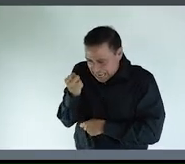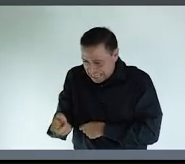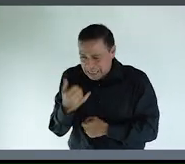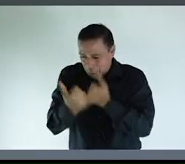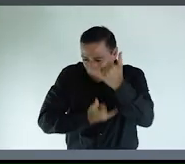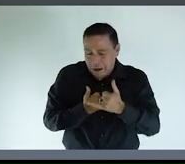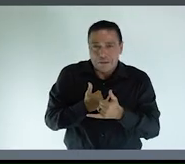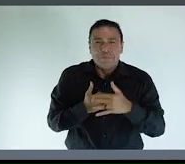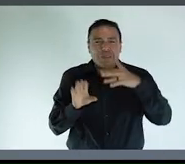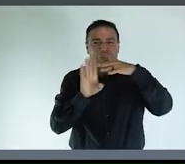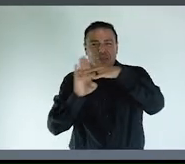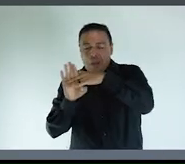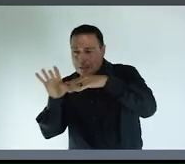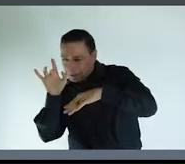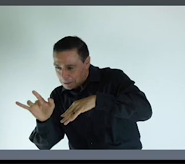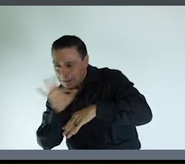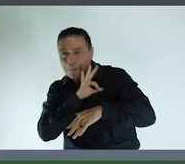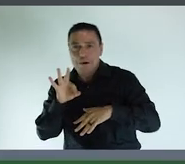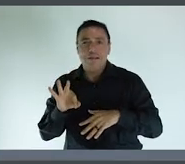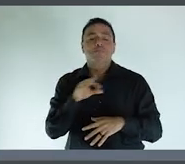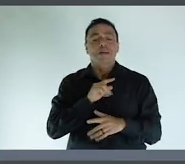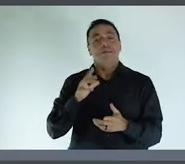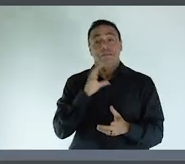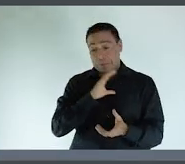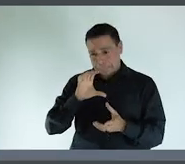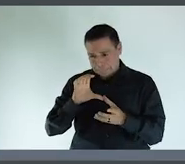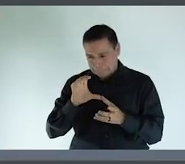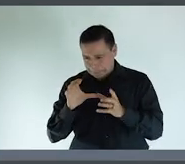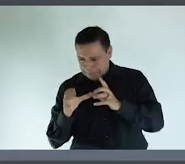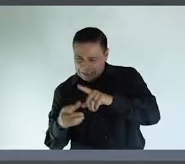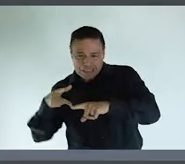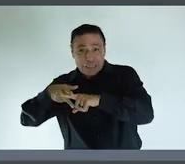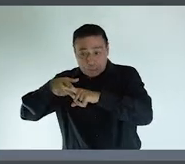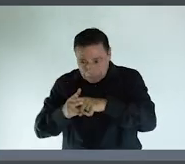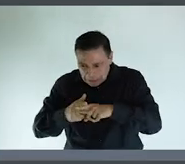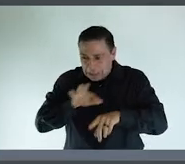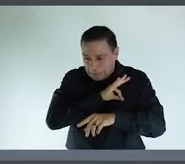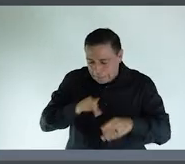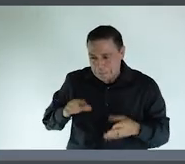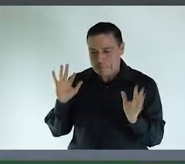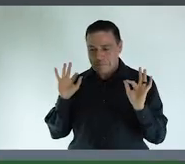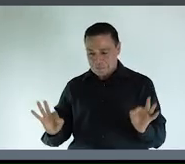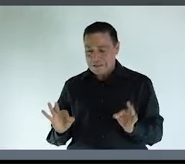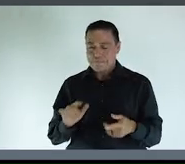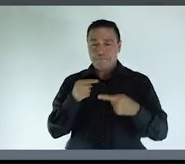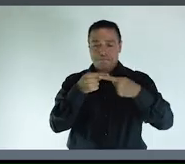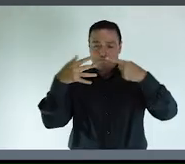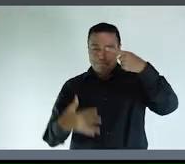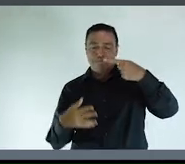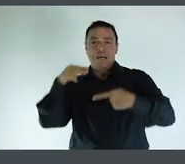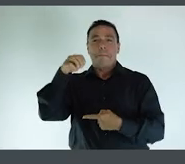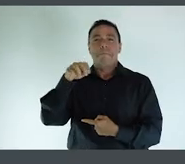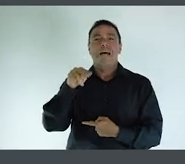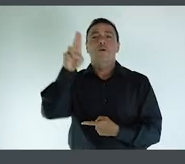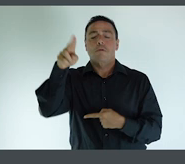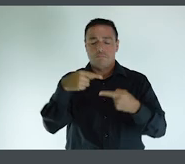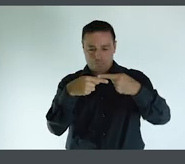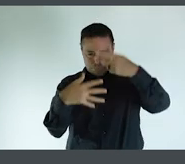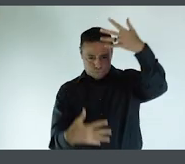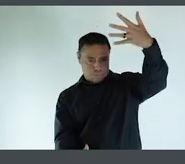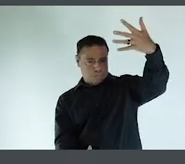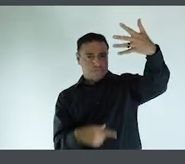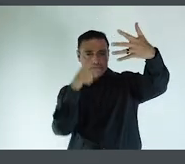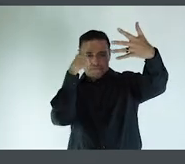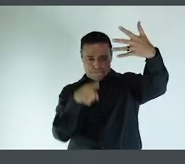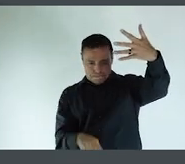consola. Simplemente busca el género o título que desees en la pestaña de búsqueda. Una vez que hayas